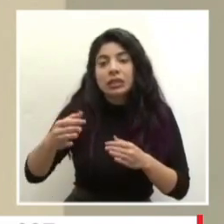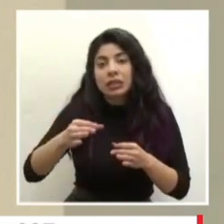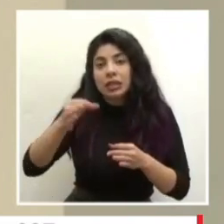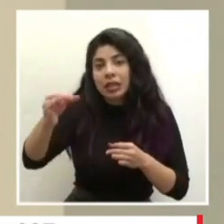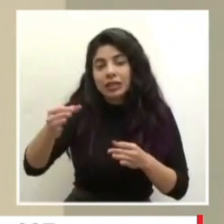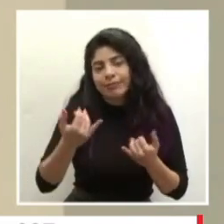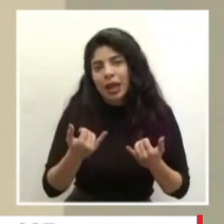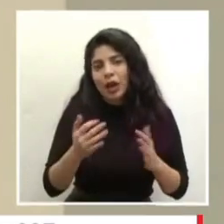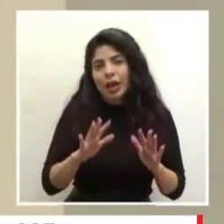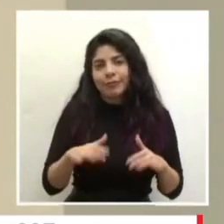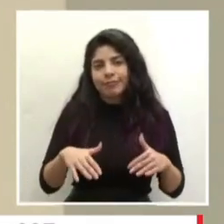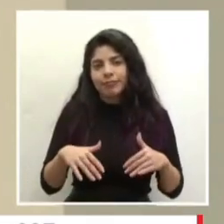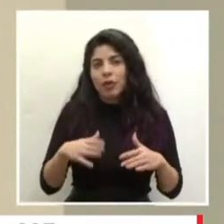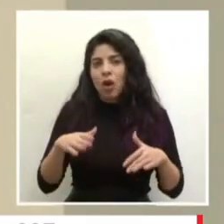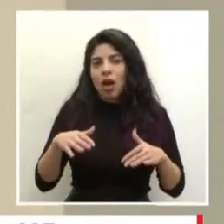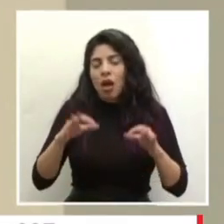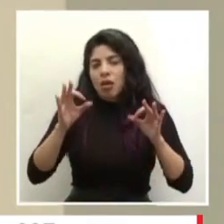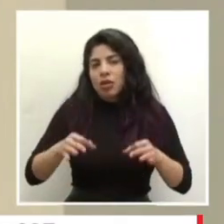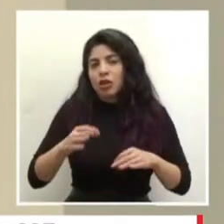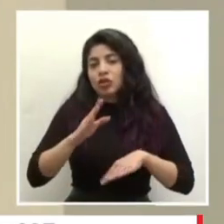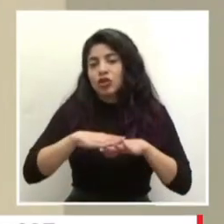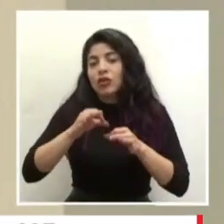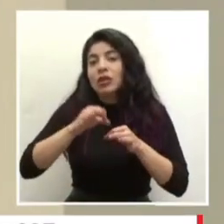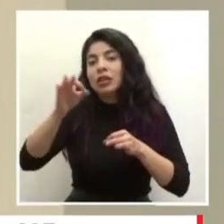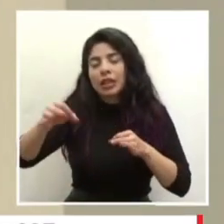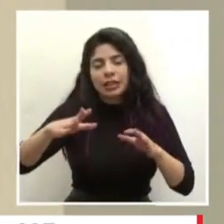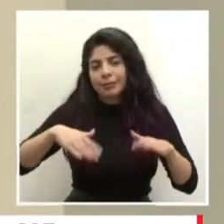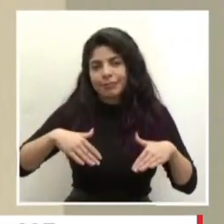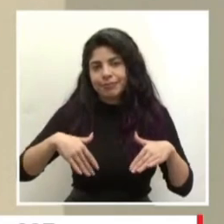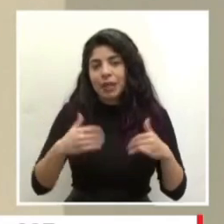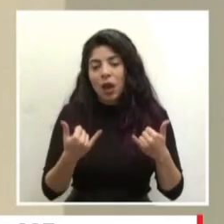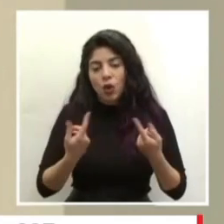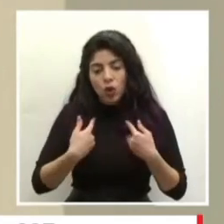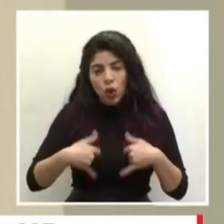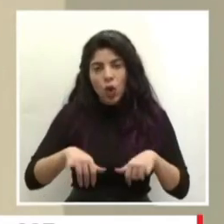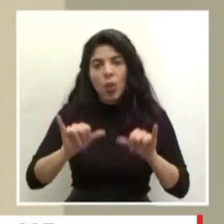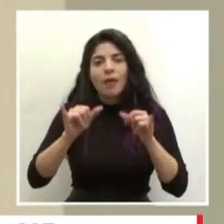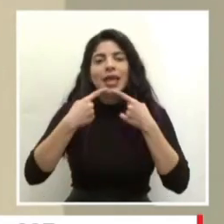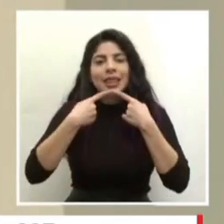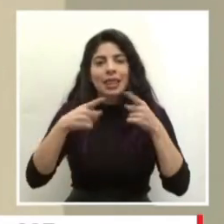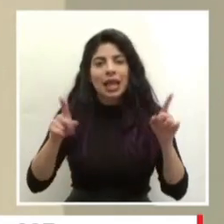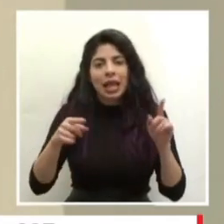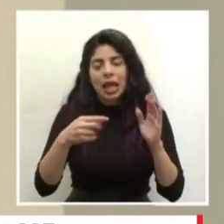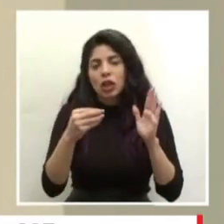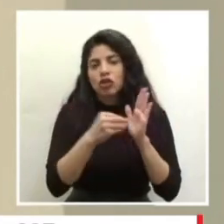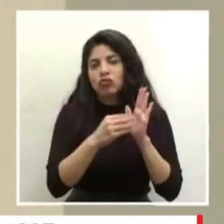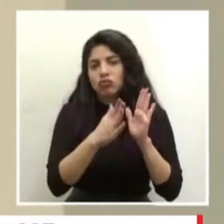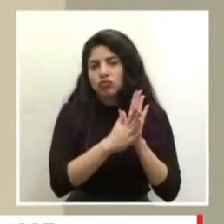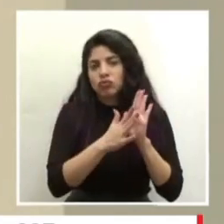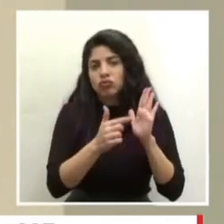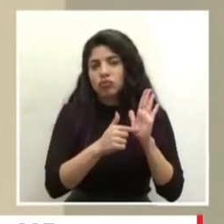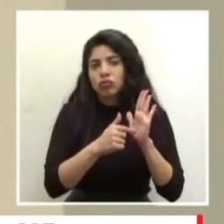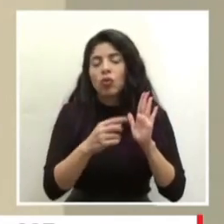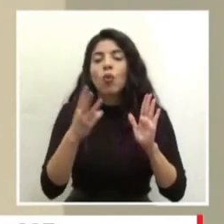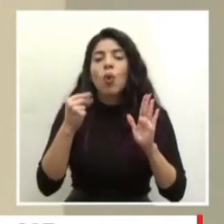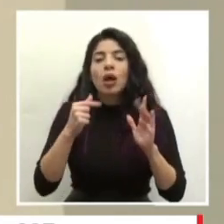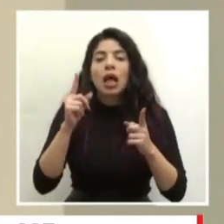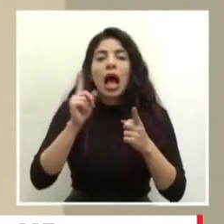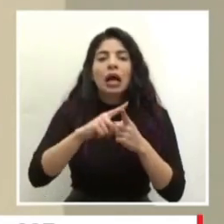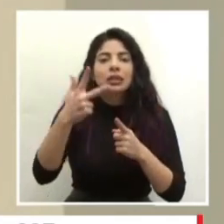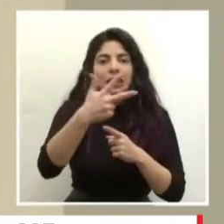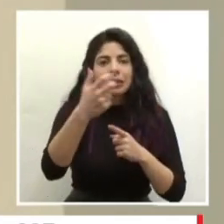este momento no hay una decisión con respecto a este tema, sigue el decreto vigente en el sentido de la posibilidad de colocar hasta